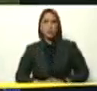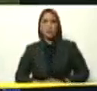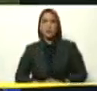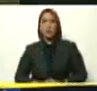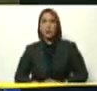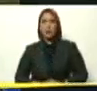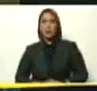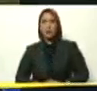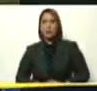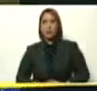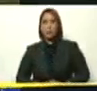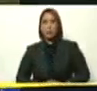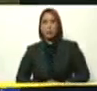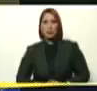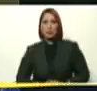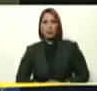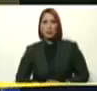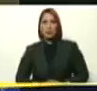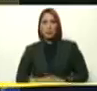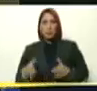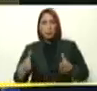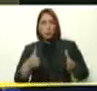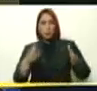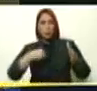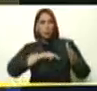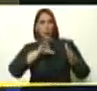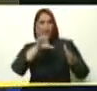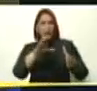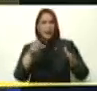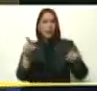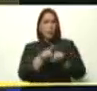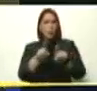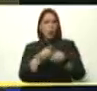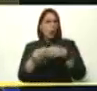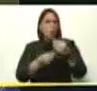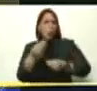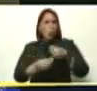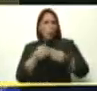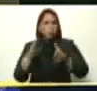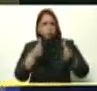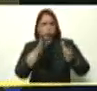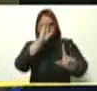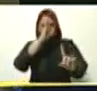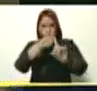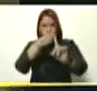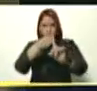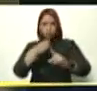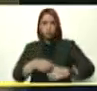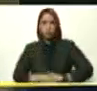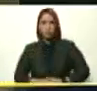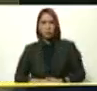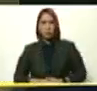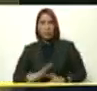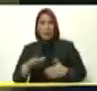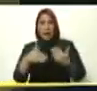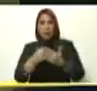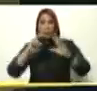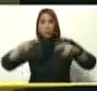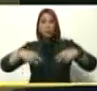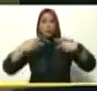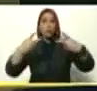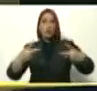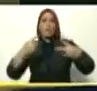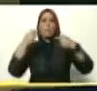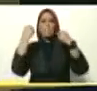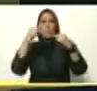y encaminar a nuestro país como se está encaminando y se va a encaminar hacia una nueva